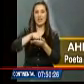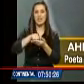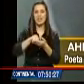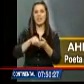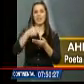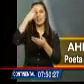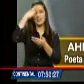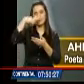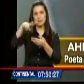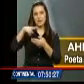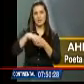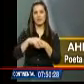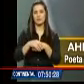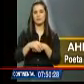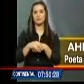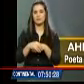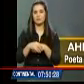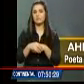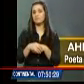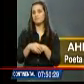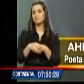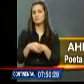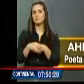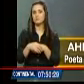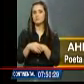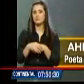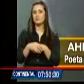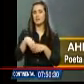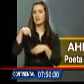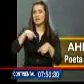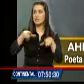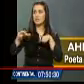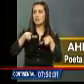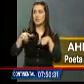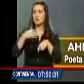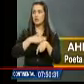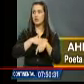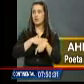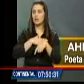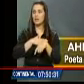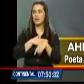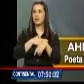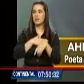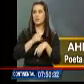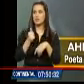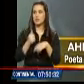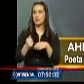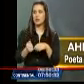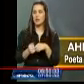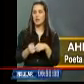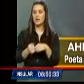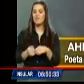Buenos Aires, del Cairo. Este territorio está habitado por